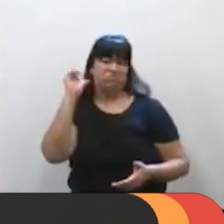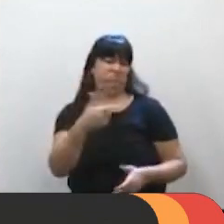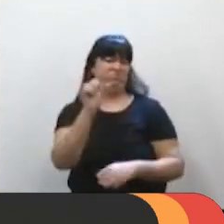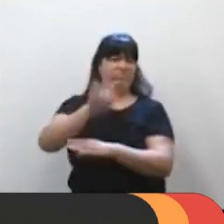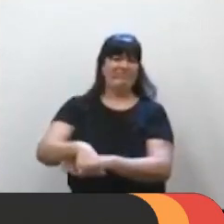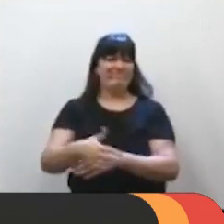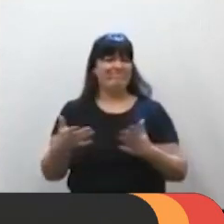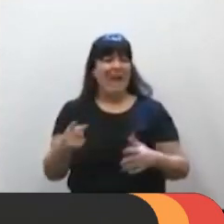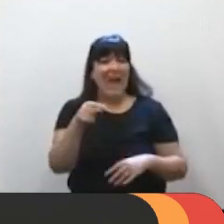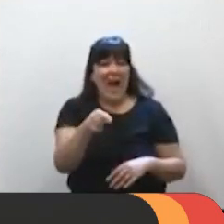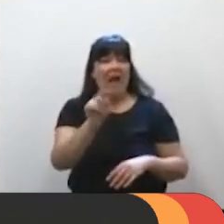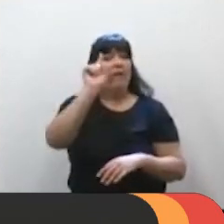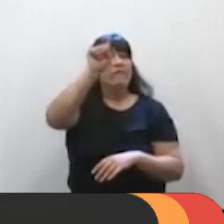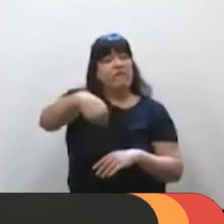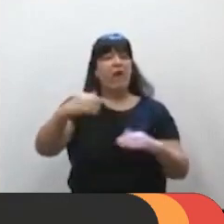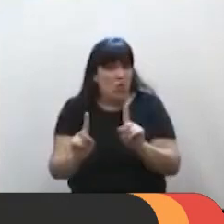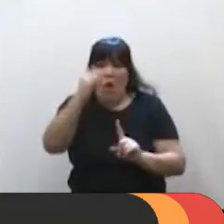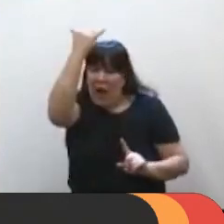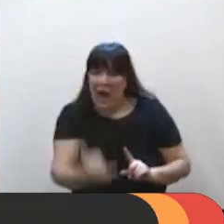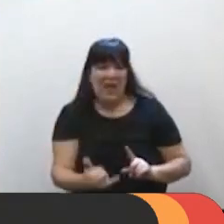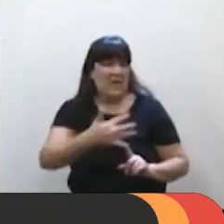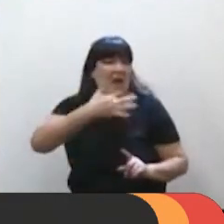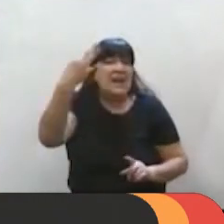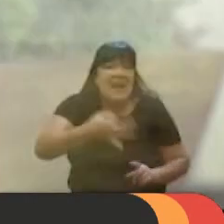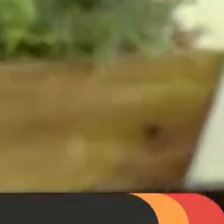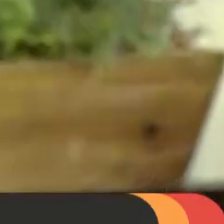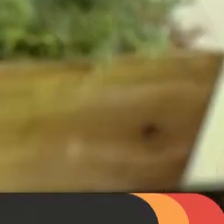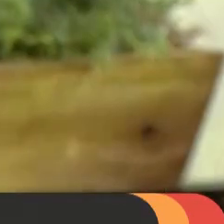hacemos es profundizar brechas de desigualdad.